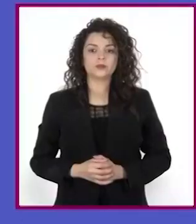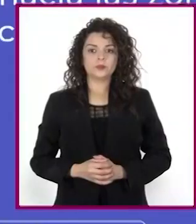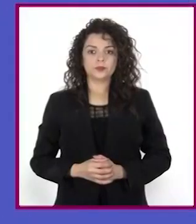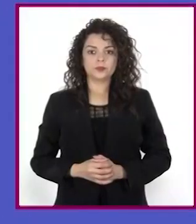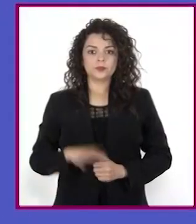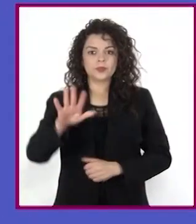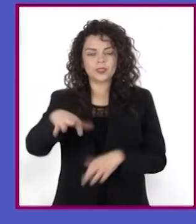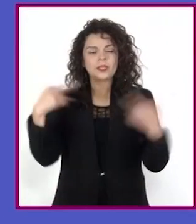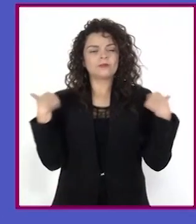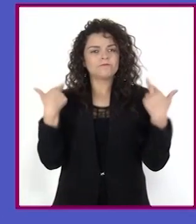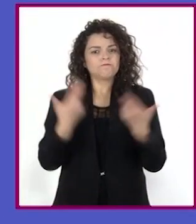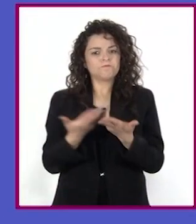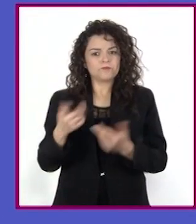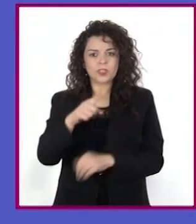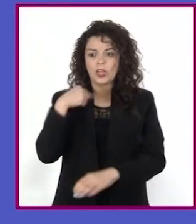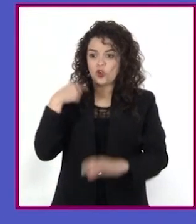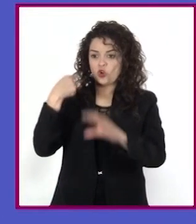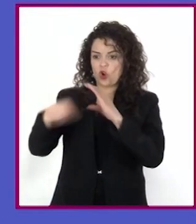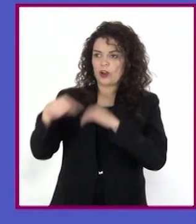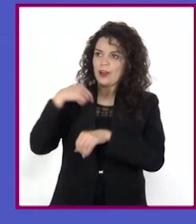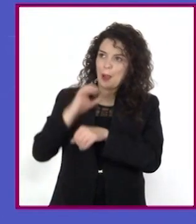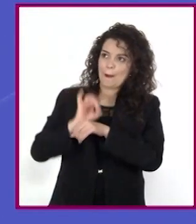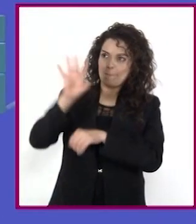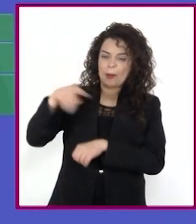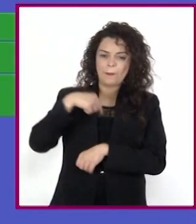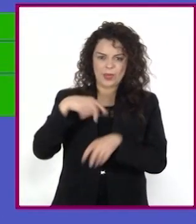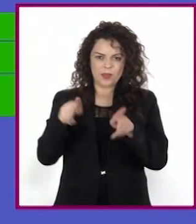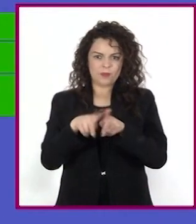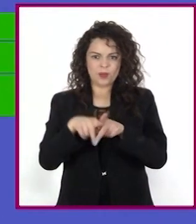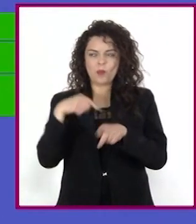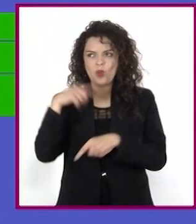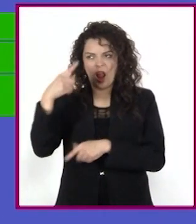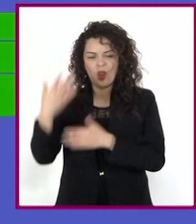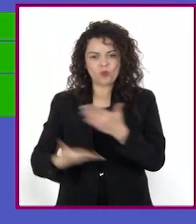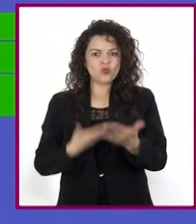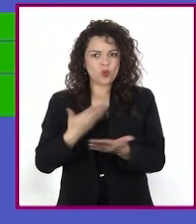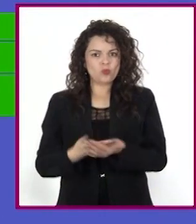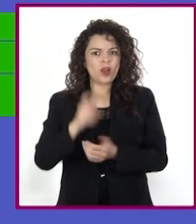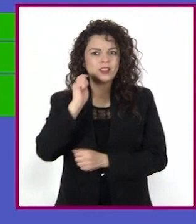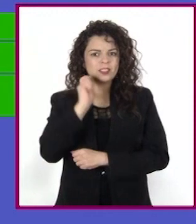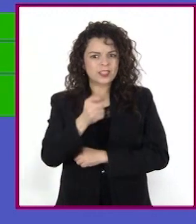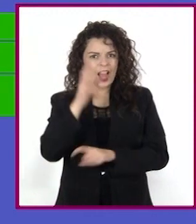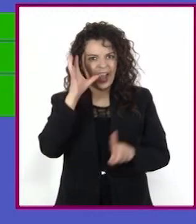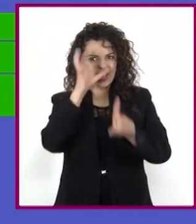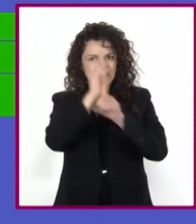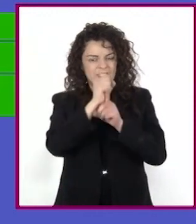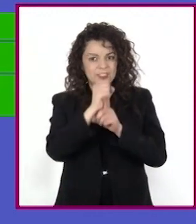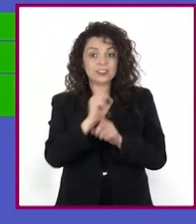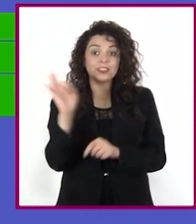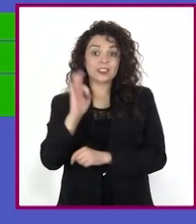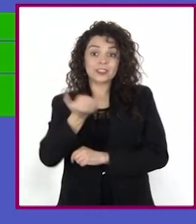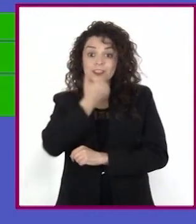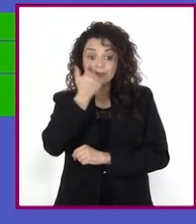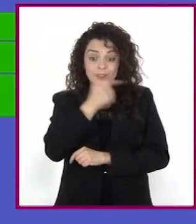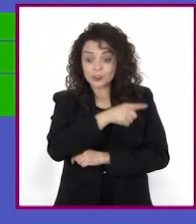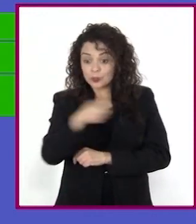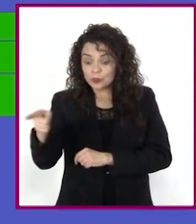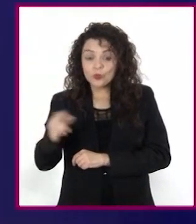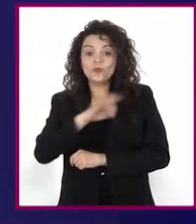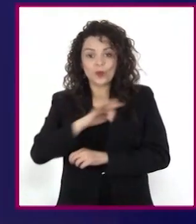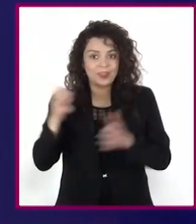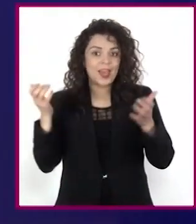Maestra, en un correo que le voy a mandar a mi primo, le voy a proponer un reto que tal vez las alumnas y alumnos pueden